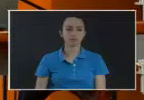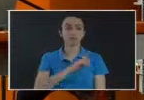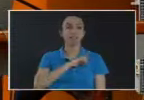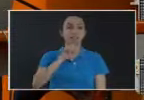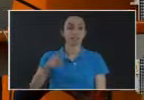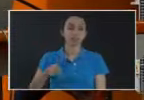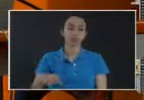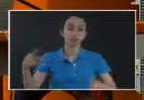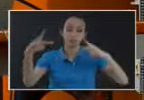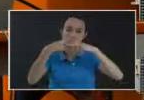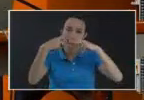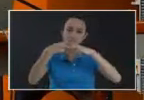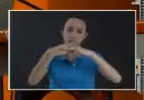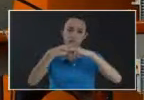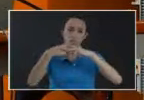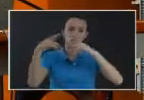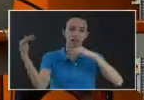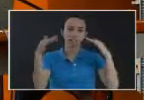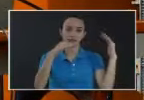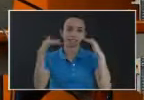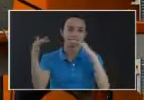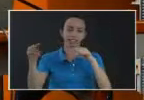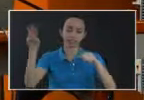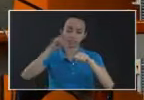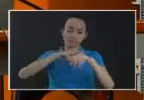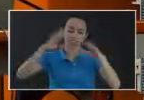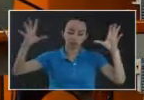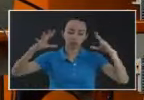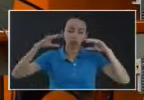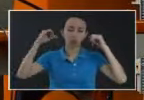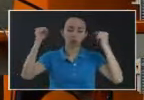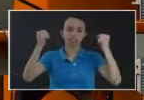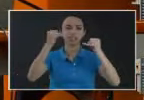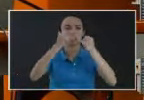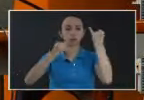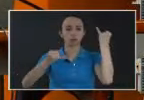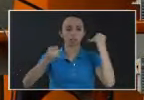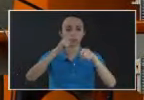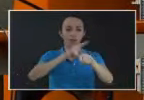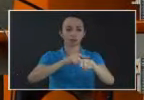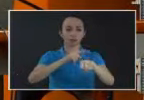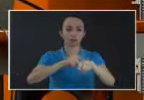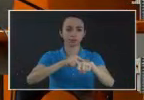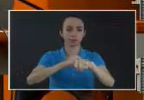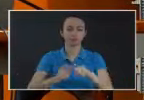Estamos peleando una de las batallas más fuertes de este último tiempo.